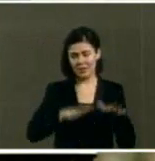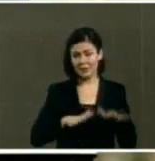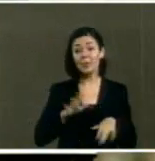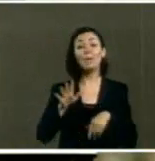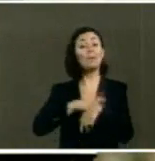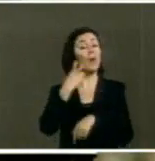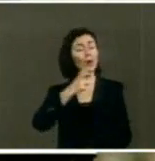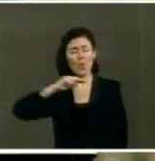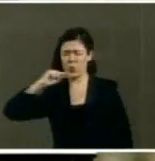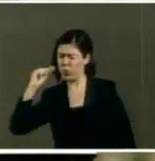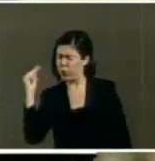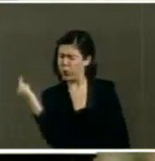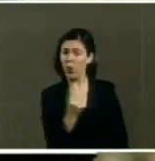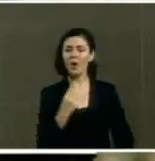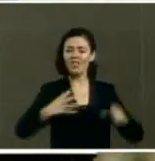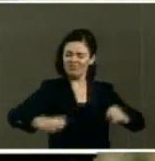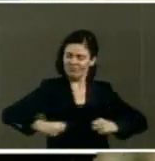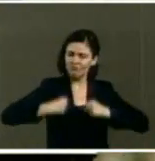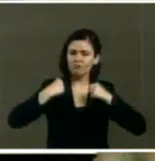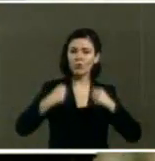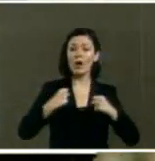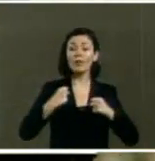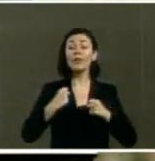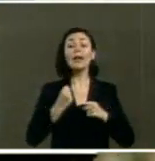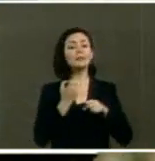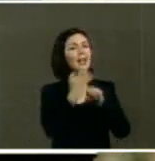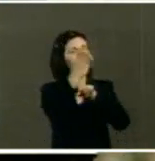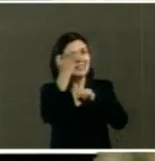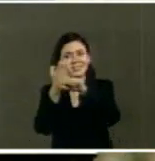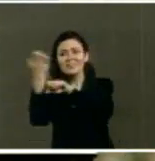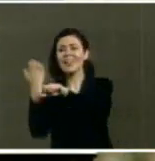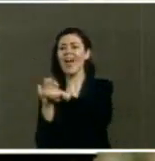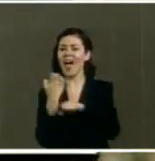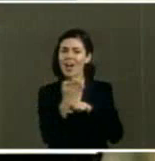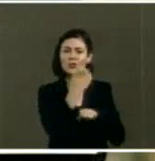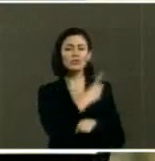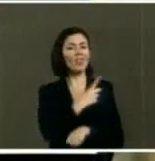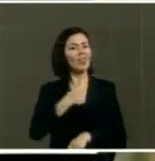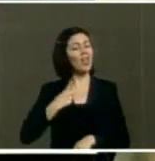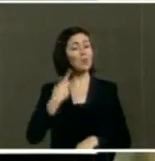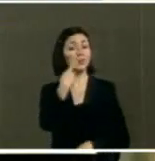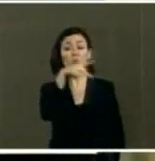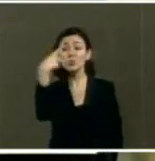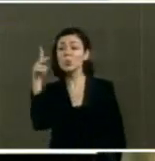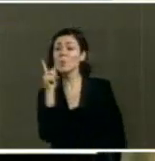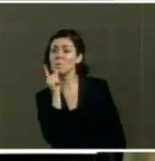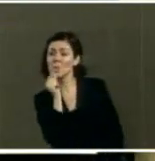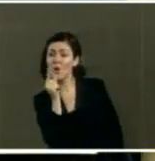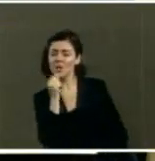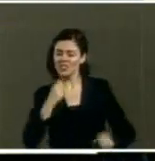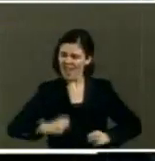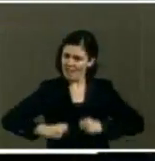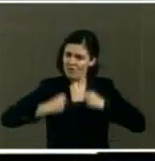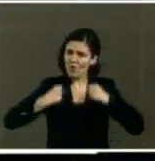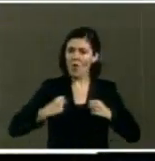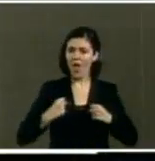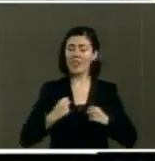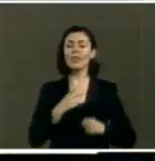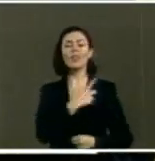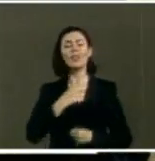reconstruir y fortalecer a nivel estatal los cuerpos policíacos y ministeriales y hacerlos confiables y